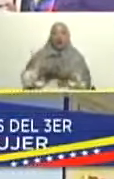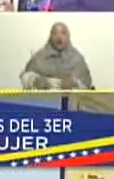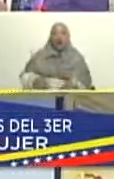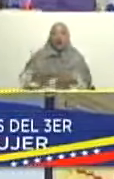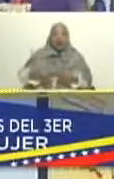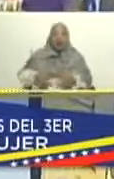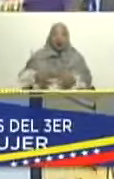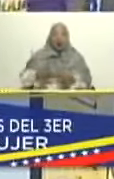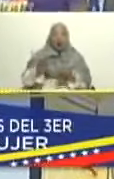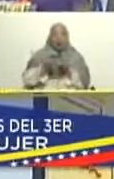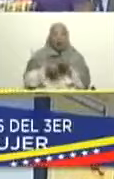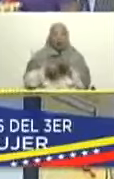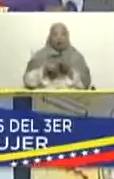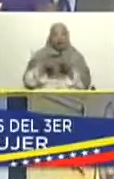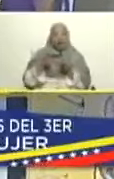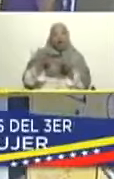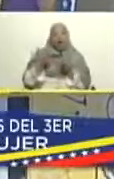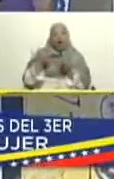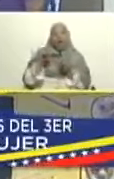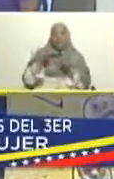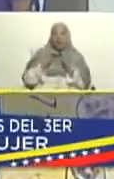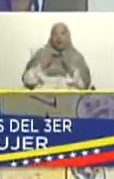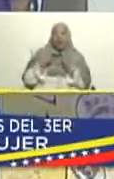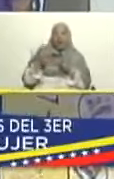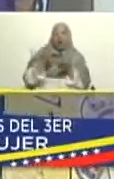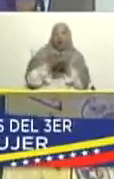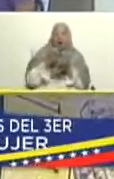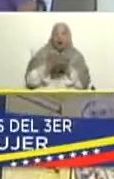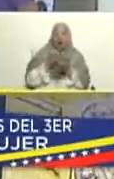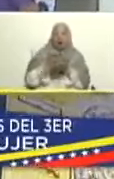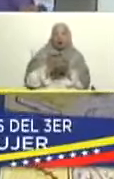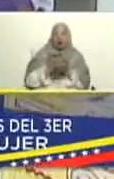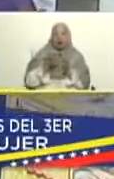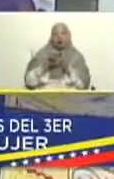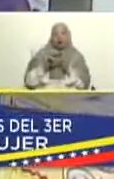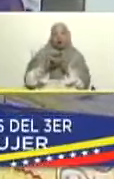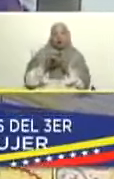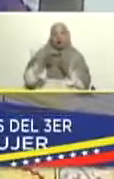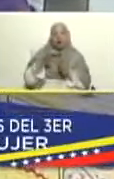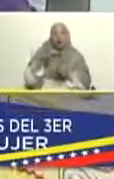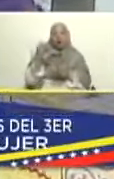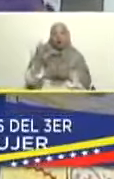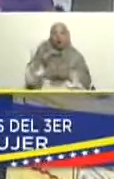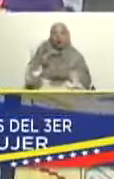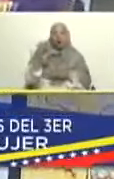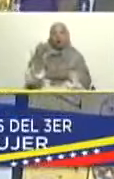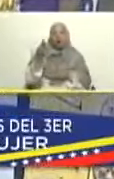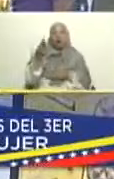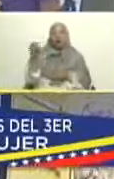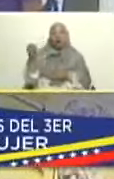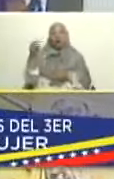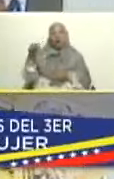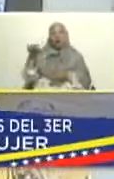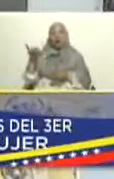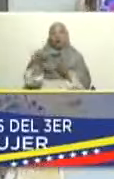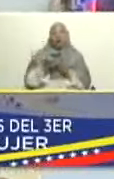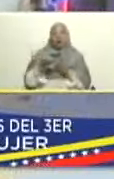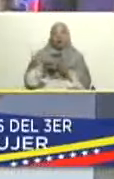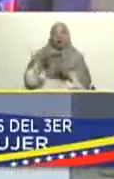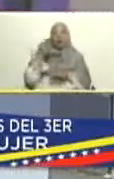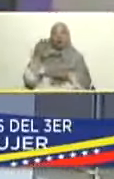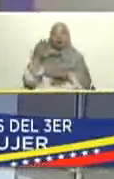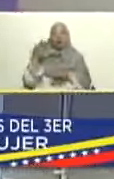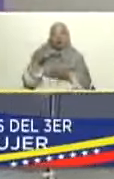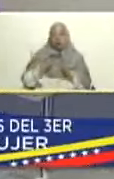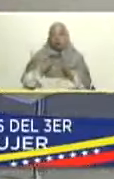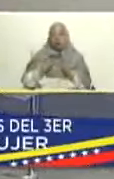y vivió por muchos años con toda su familia ahí en Boquerón. Uh-huh. Al ladito de la subida de Isaías Medina, Angarita. Exacto, yo estoy